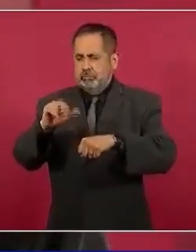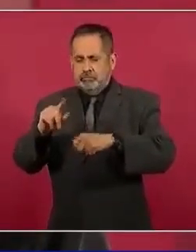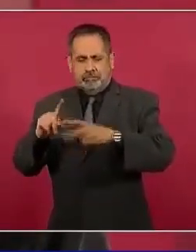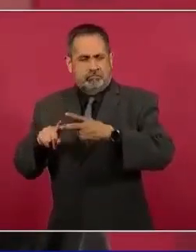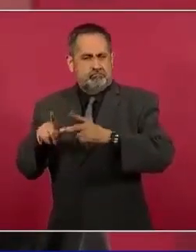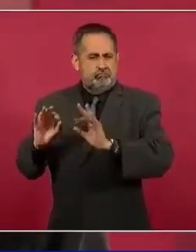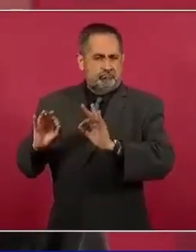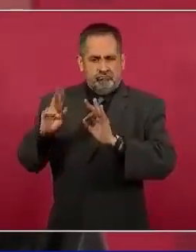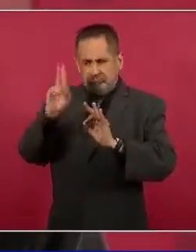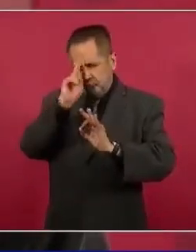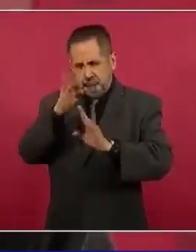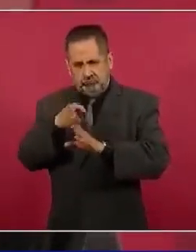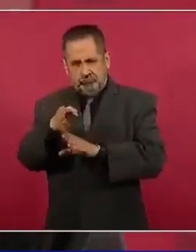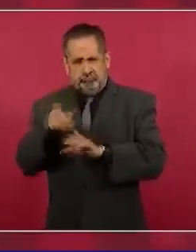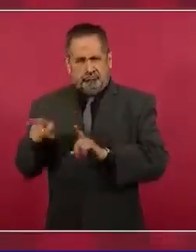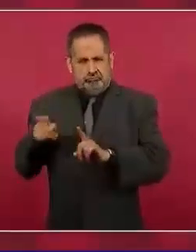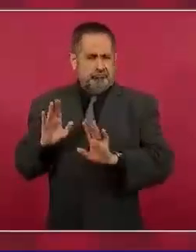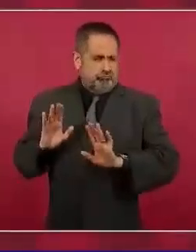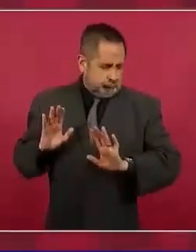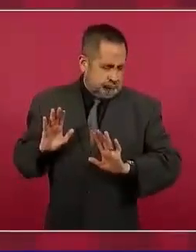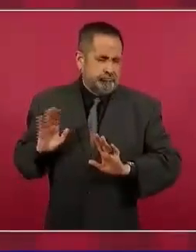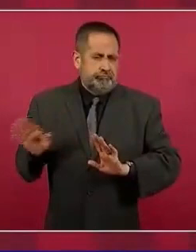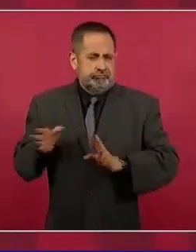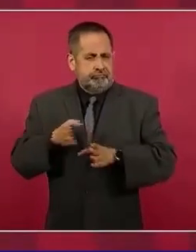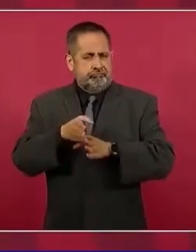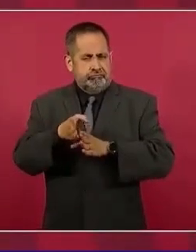moderado, centrista, ¿no?